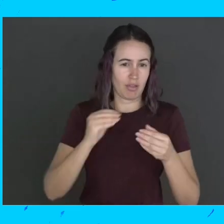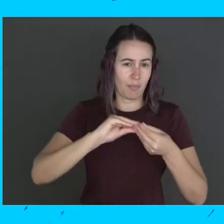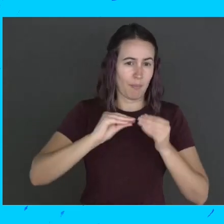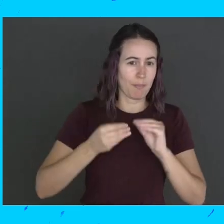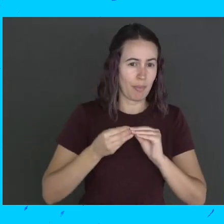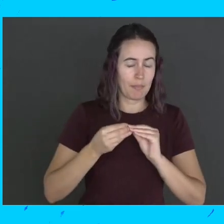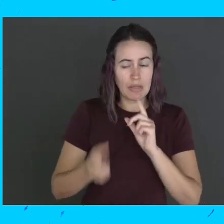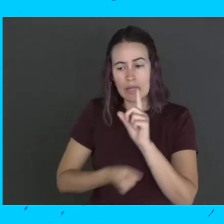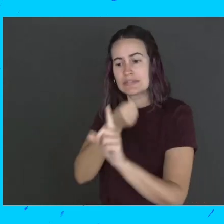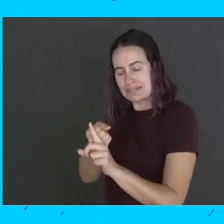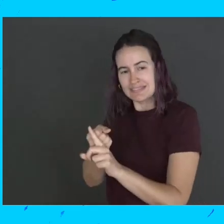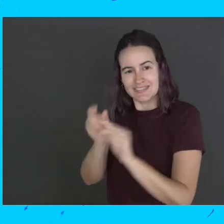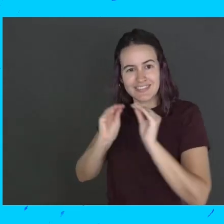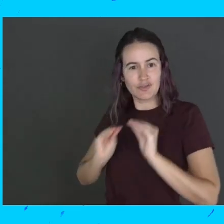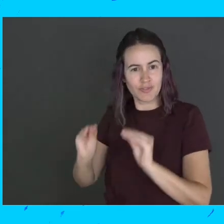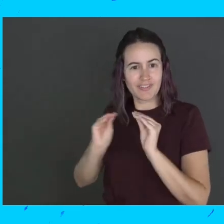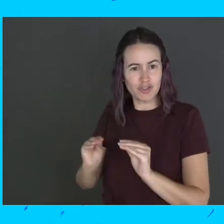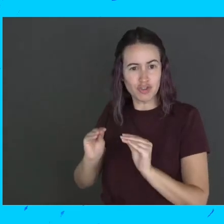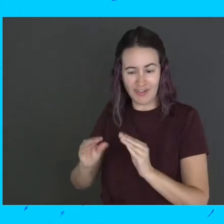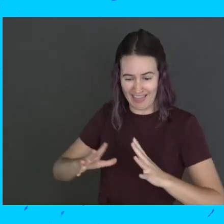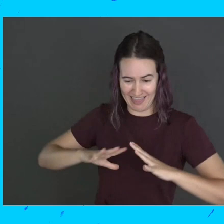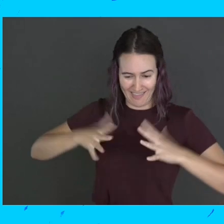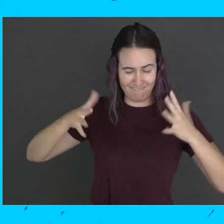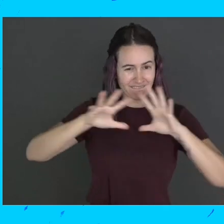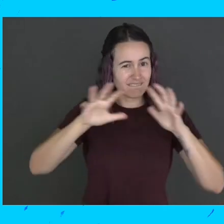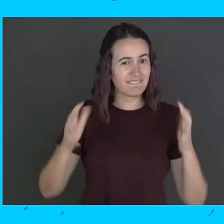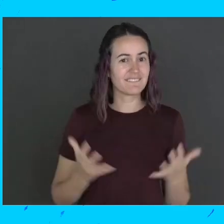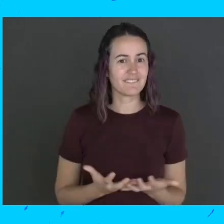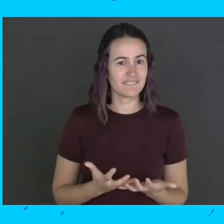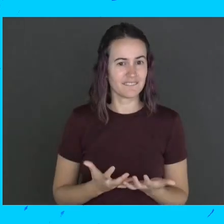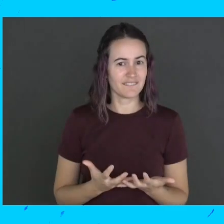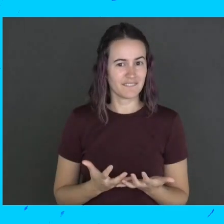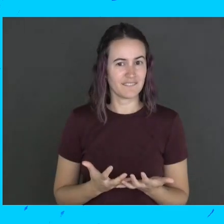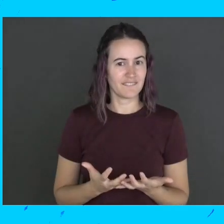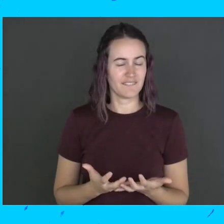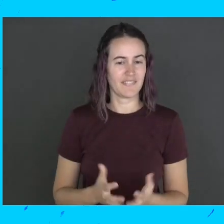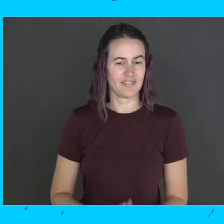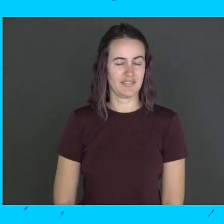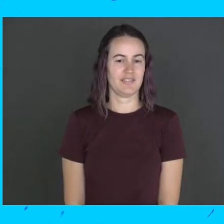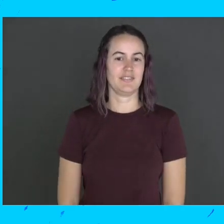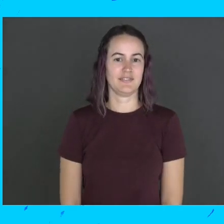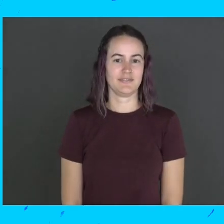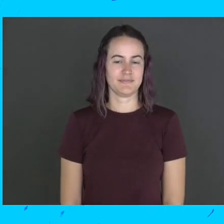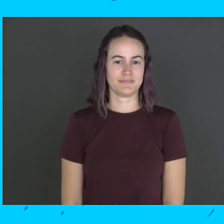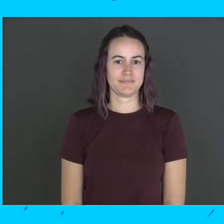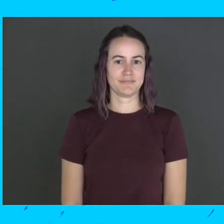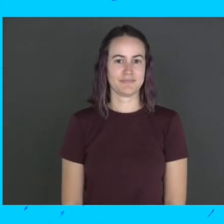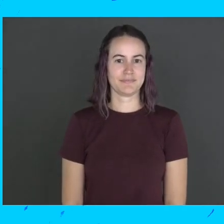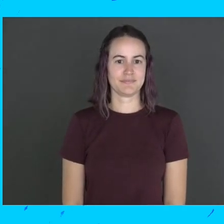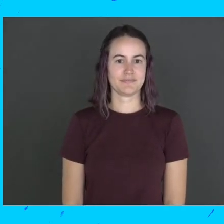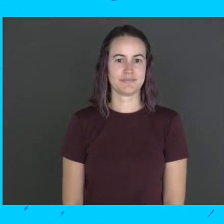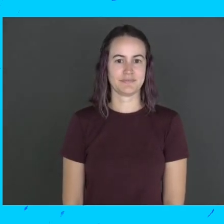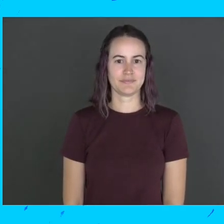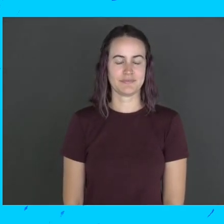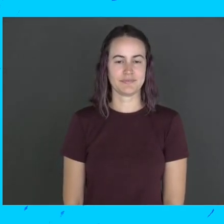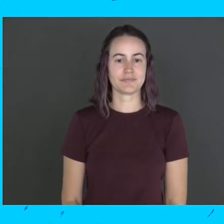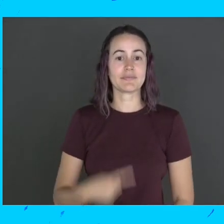tenemos la salud reproductiva. También ácido fólico para